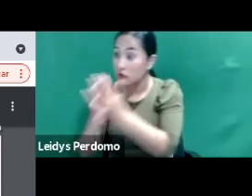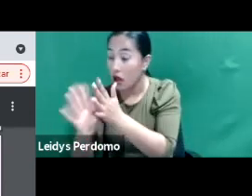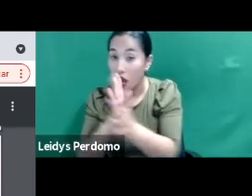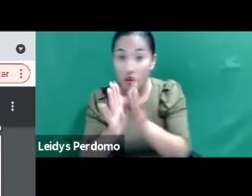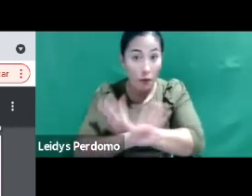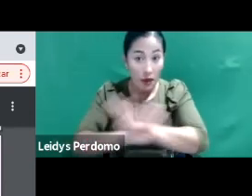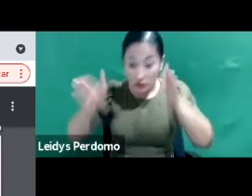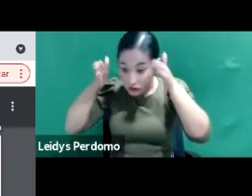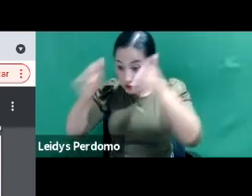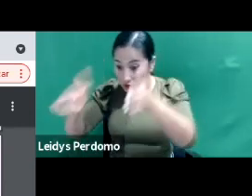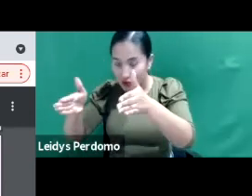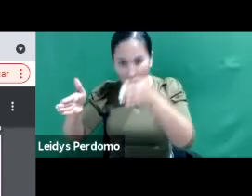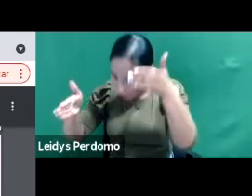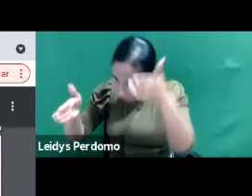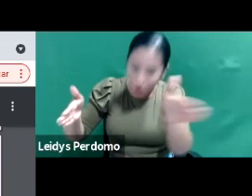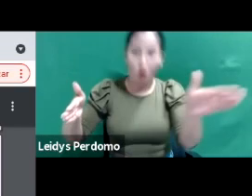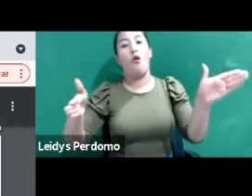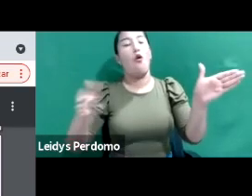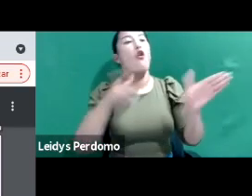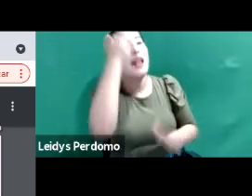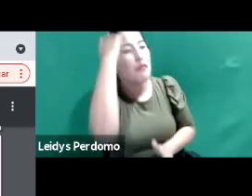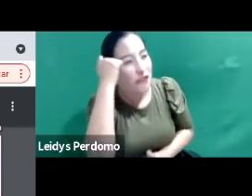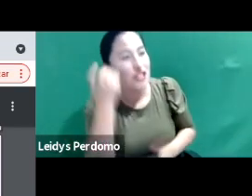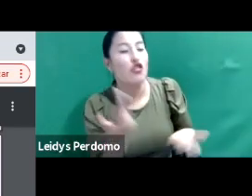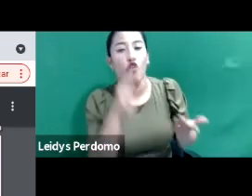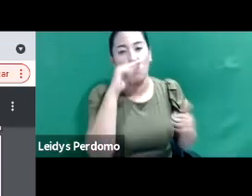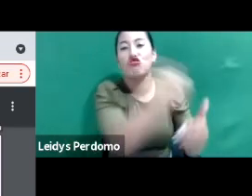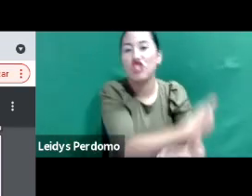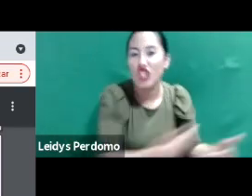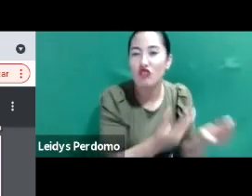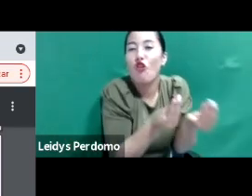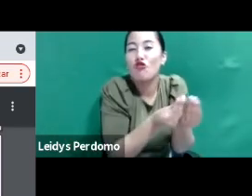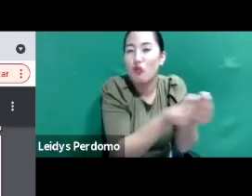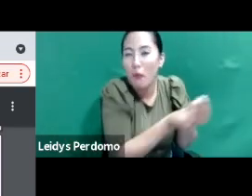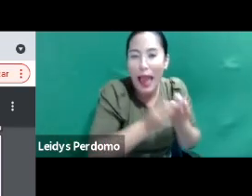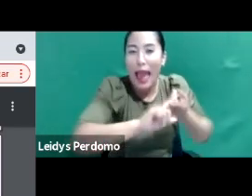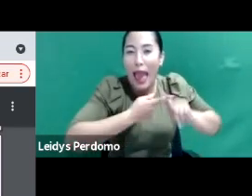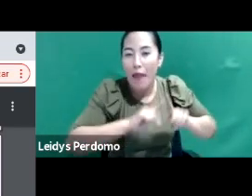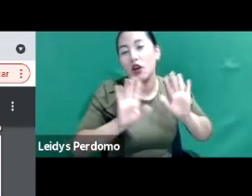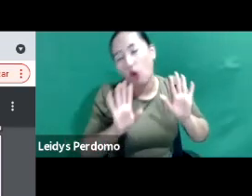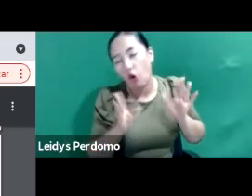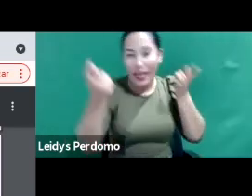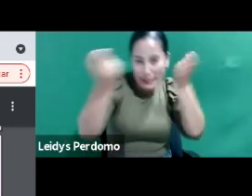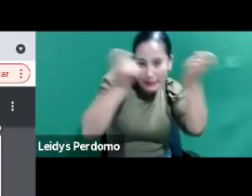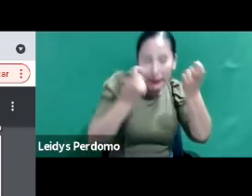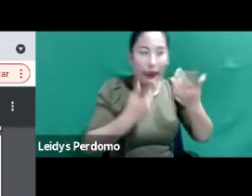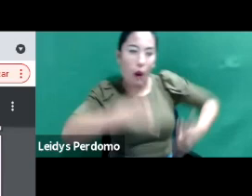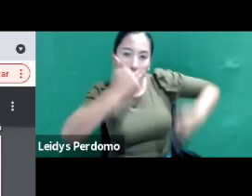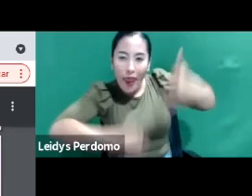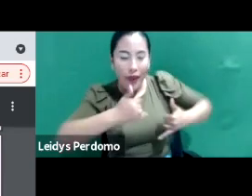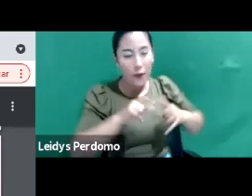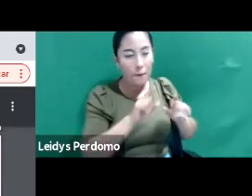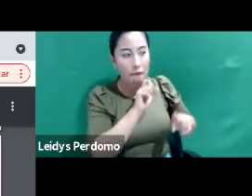hablar, si puedo, con los niños, obviamente a través del juego. Tiene que ser, obviamente, con diversas estrategias que no